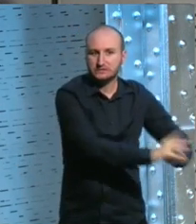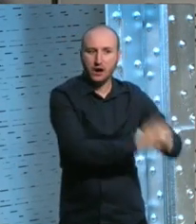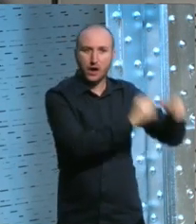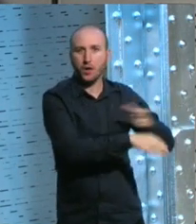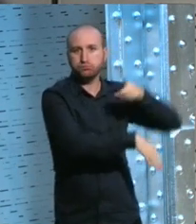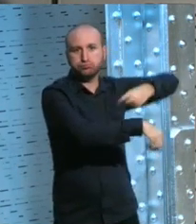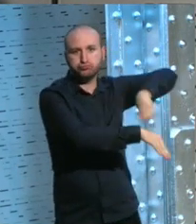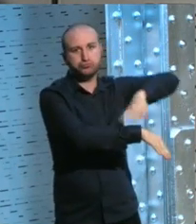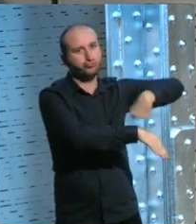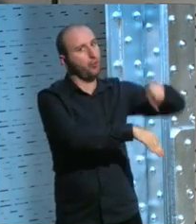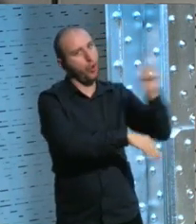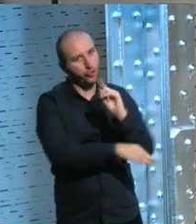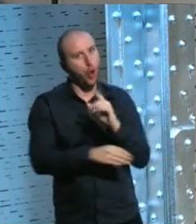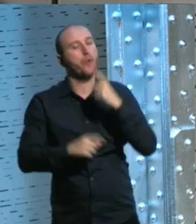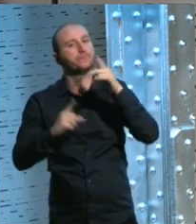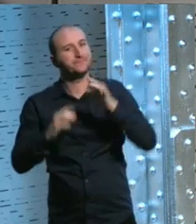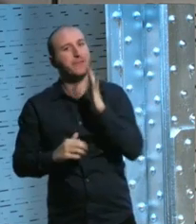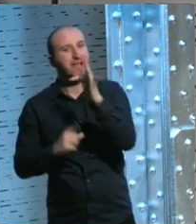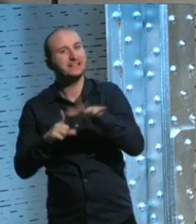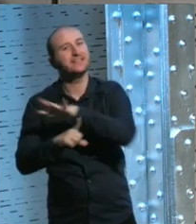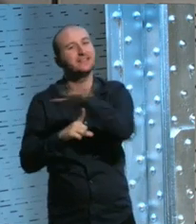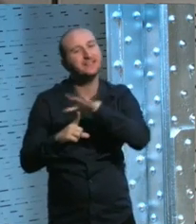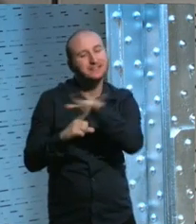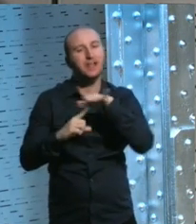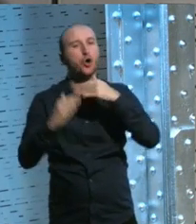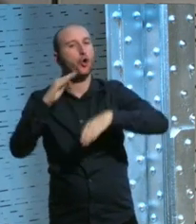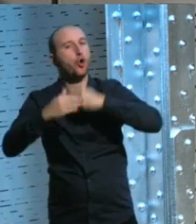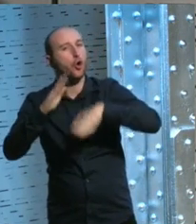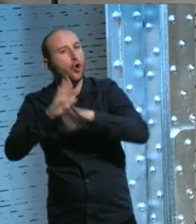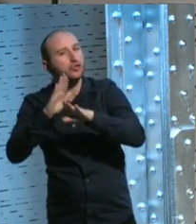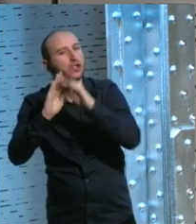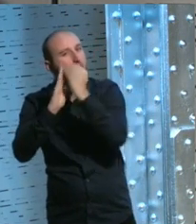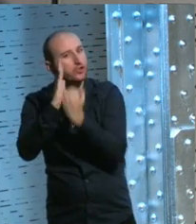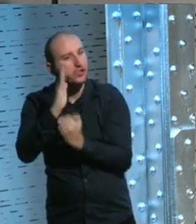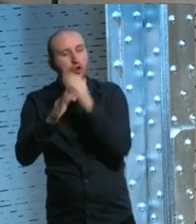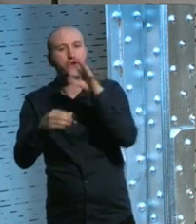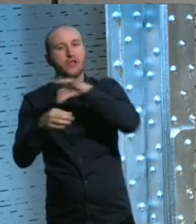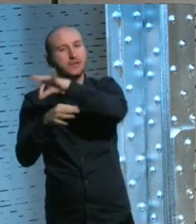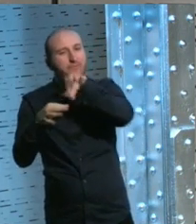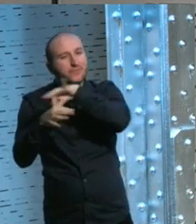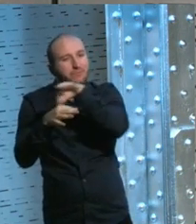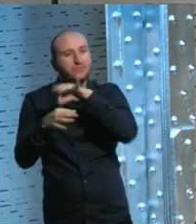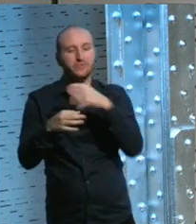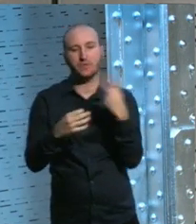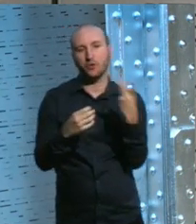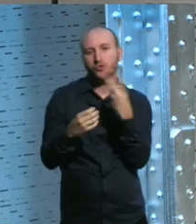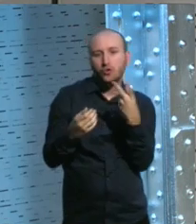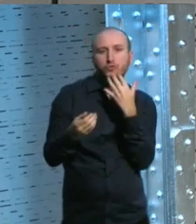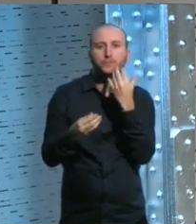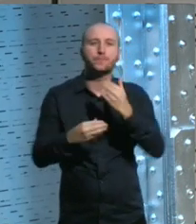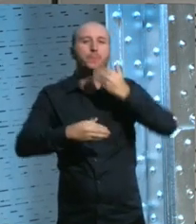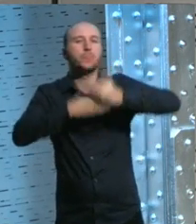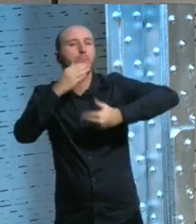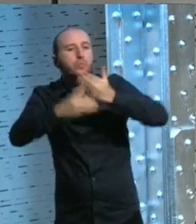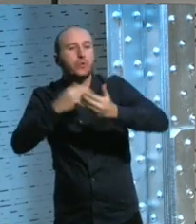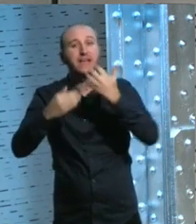las condiciones con un café. Uno de ellos me hizo cenar con dos de ellos, quiere decir, sí encuentra maneras a